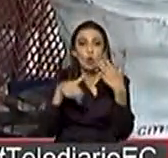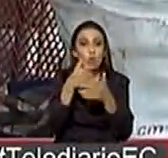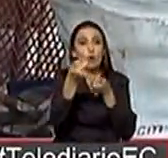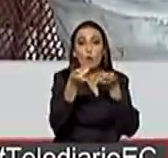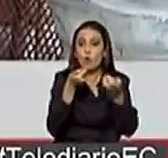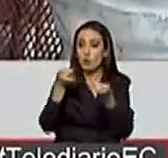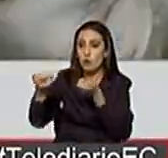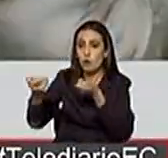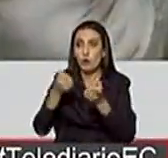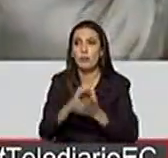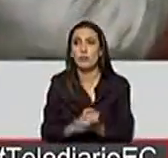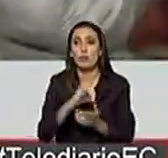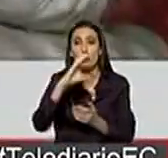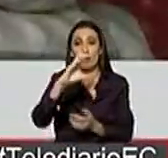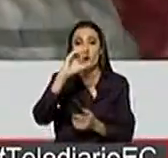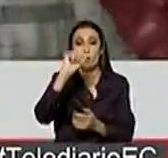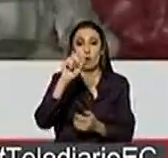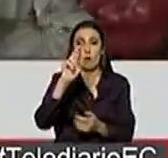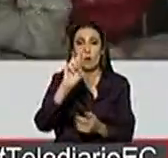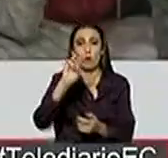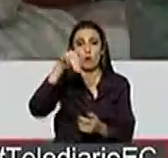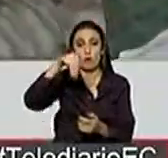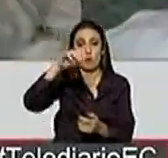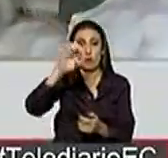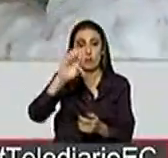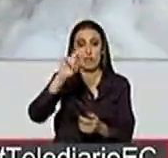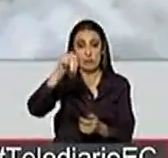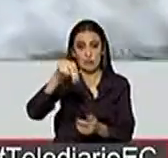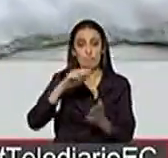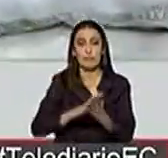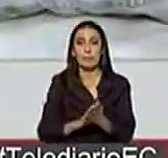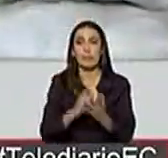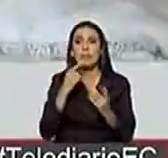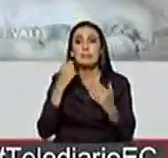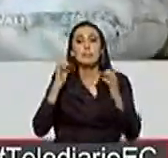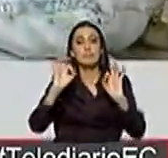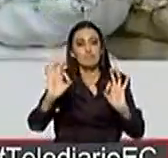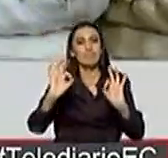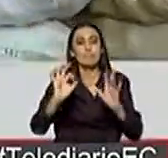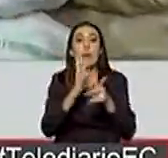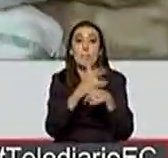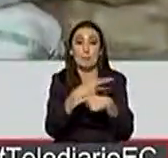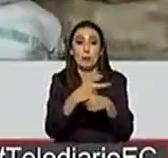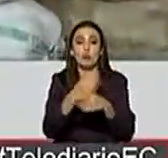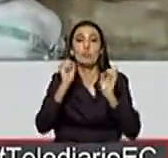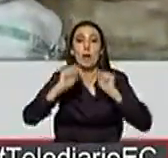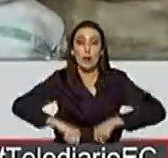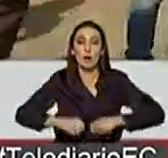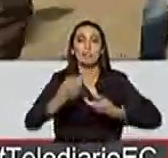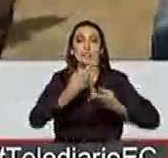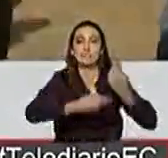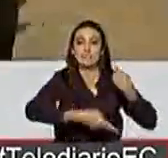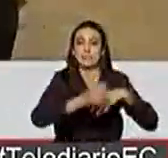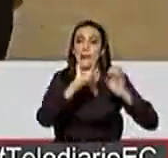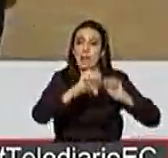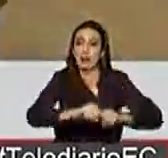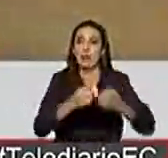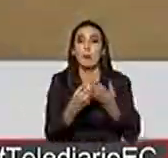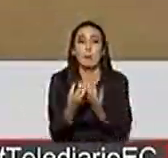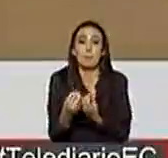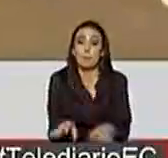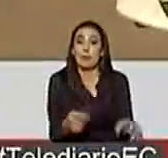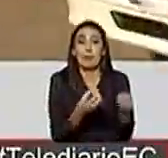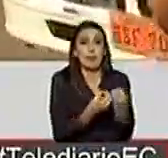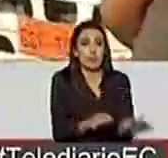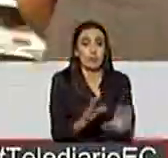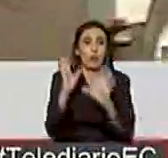carmen chamorro está optimista de que las ventas aumenten en estos días asegura que de a poco regreso a toda la normalidad perdió dinero porque